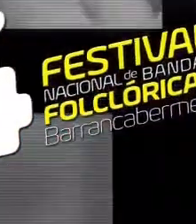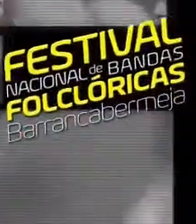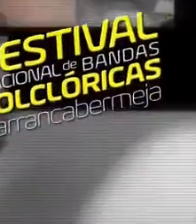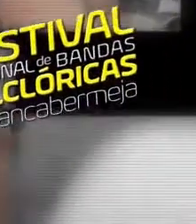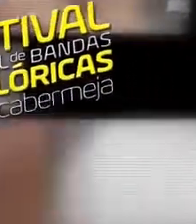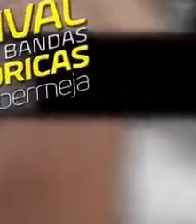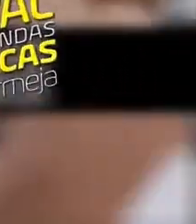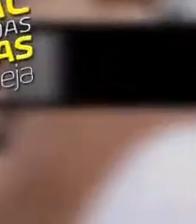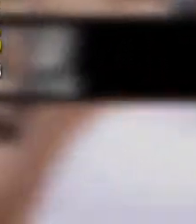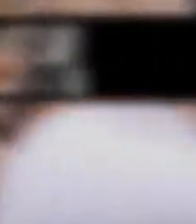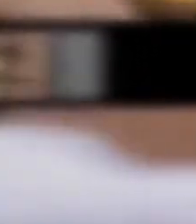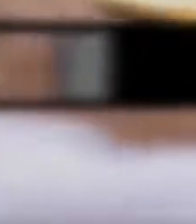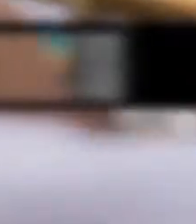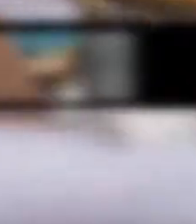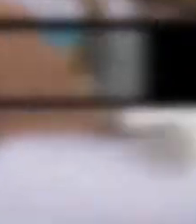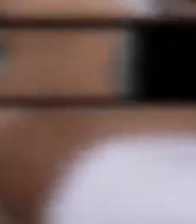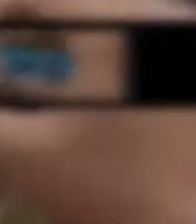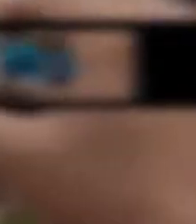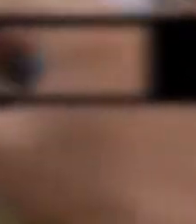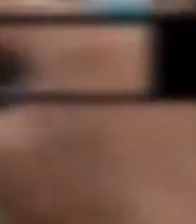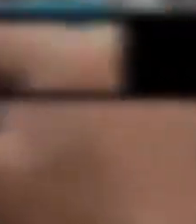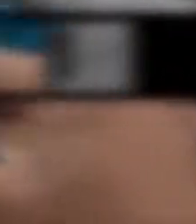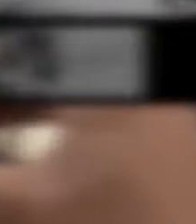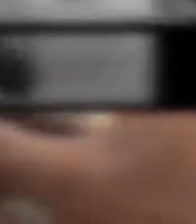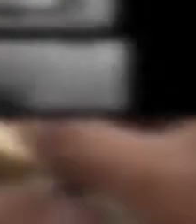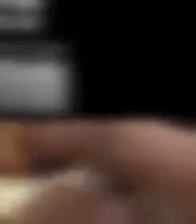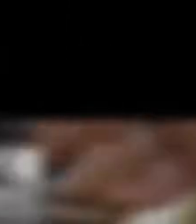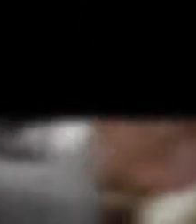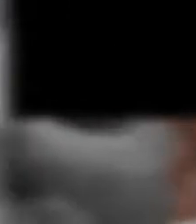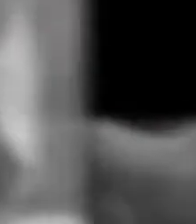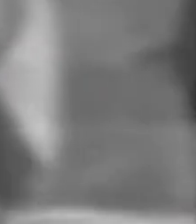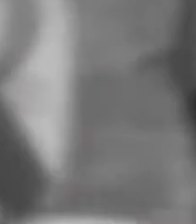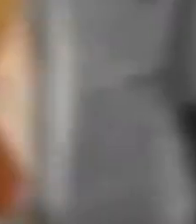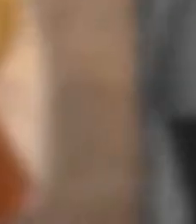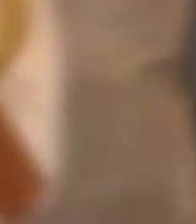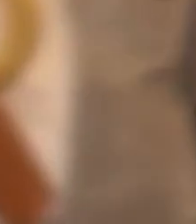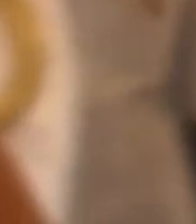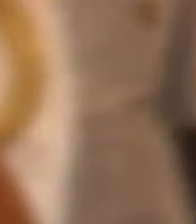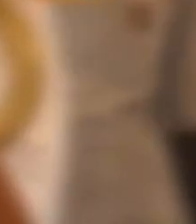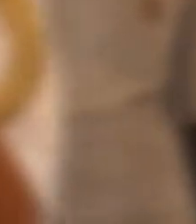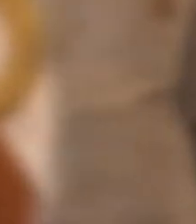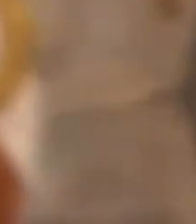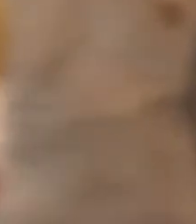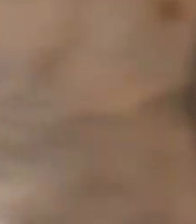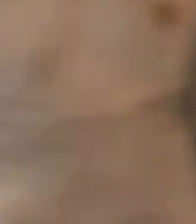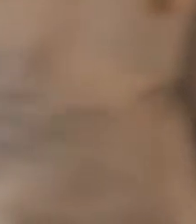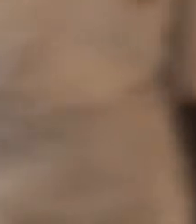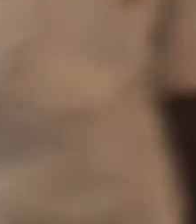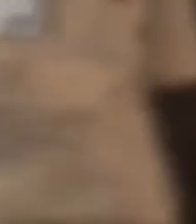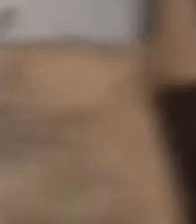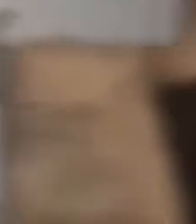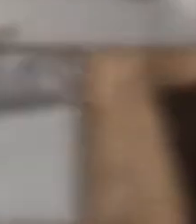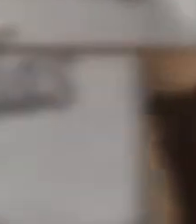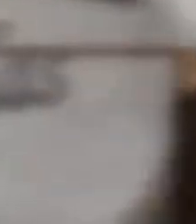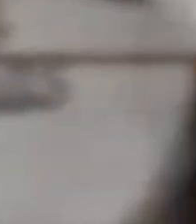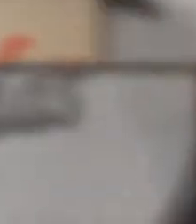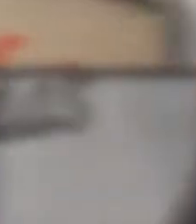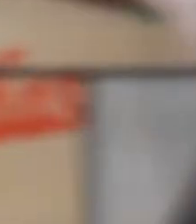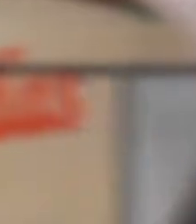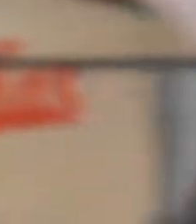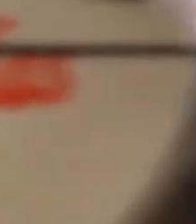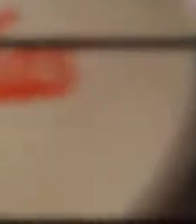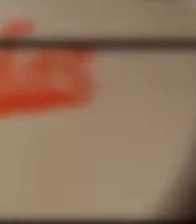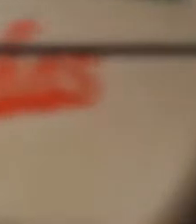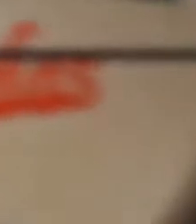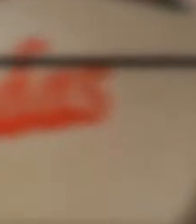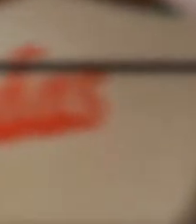Invitan Asociación Música Popular, Alcaldía Municipal, Darío Echeverry Serrano, Oficina Gestora Social, Mariluz Núñez